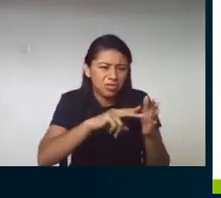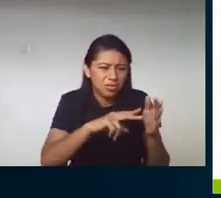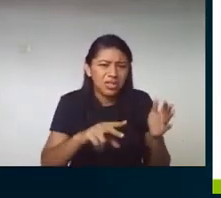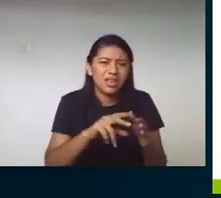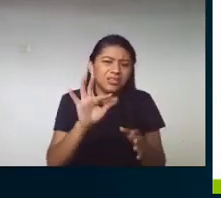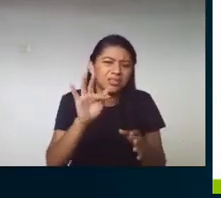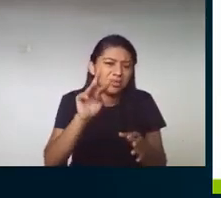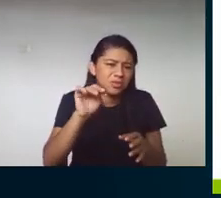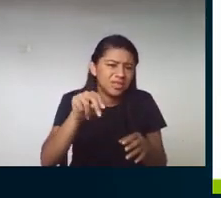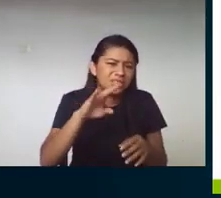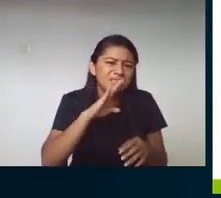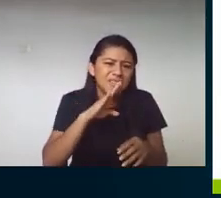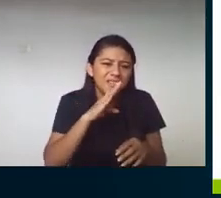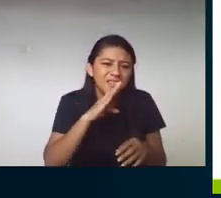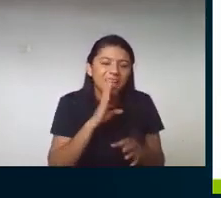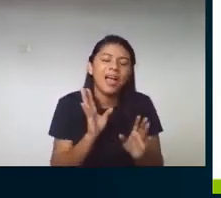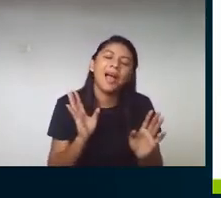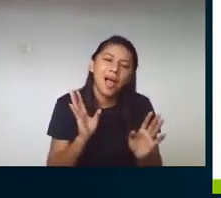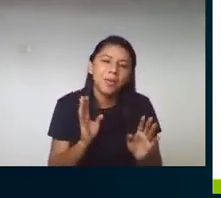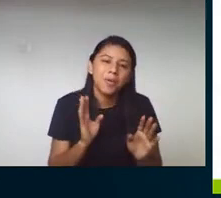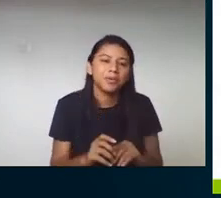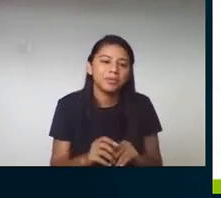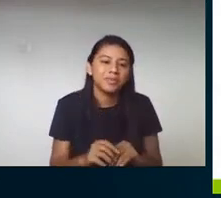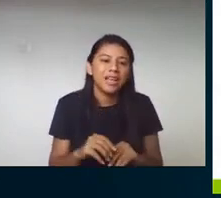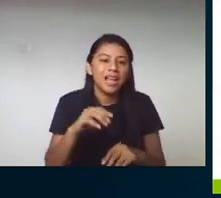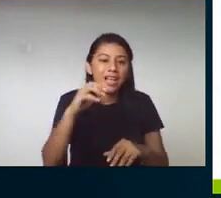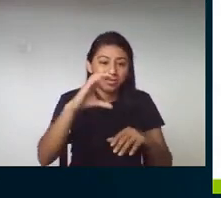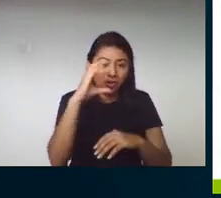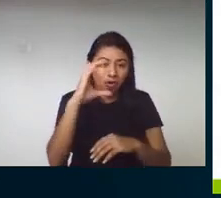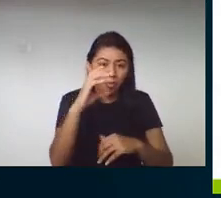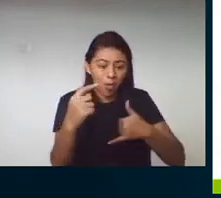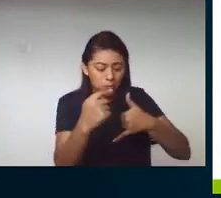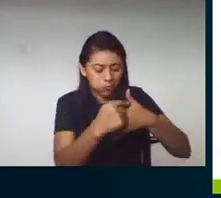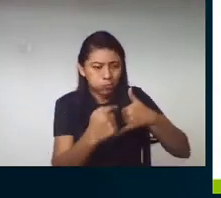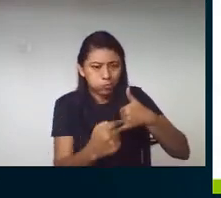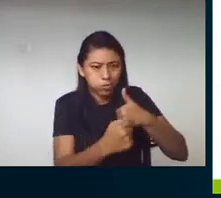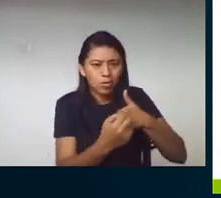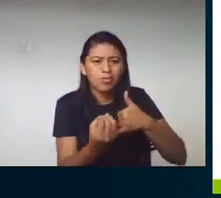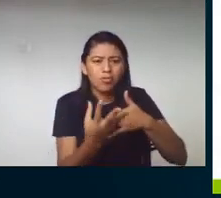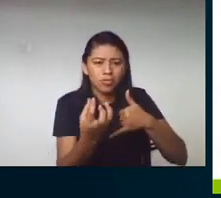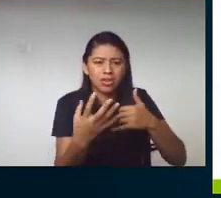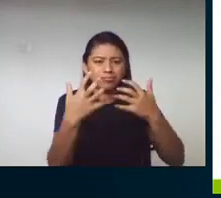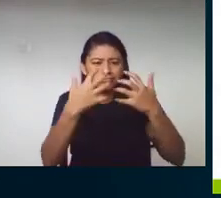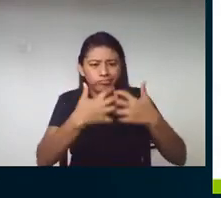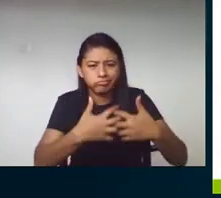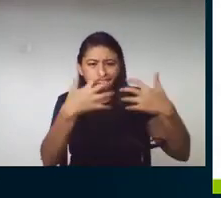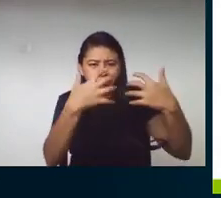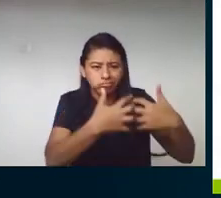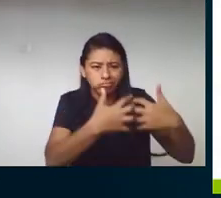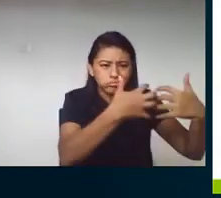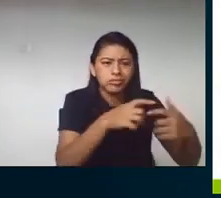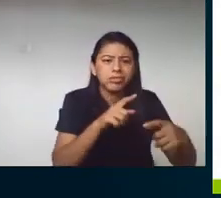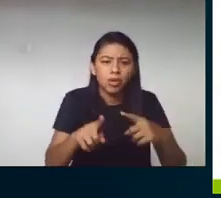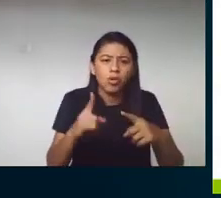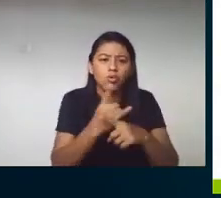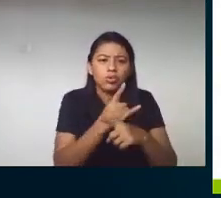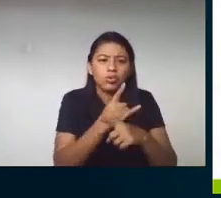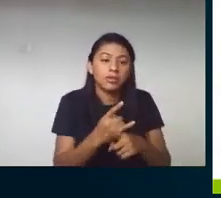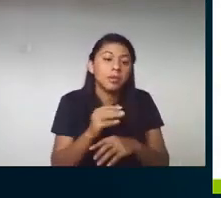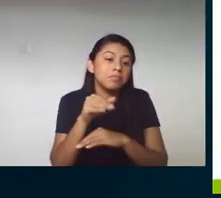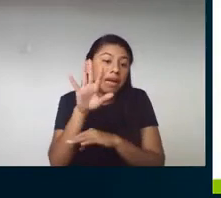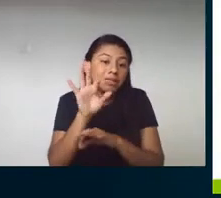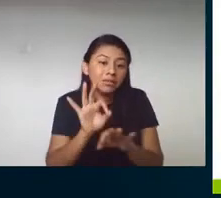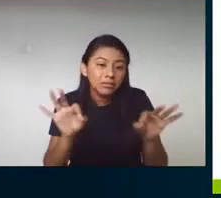EPM, y esa no es la única empresa de servicios públicos que lo usa. Empresas de servicios en otras ciudades también usan este tipo de